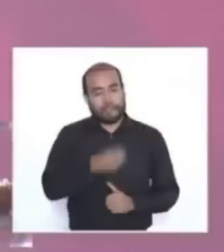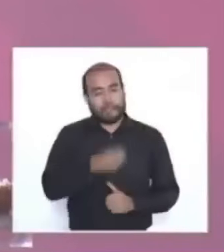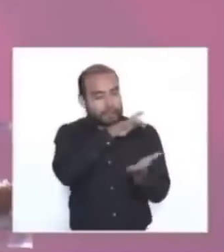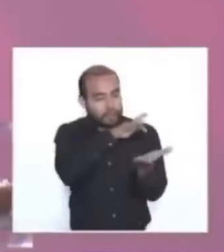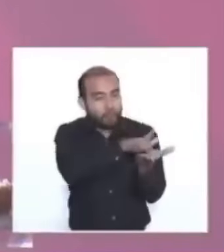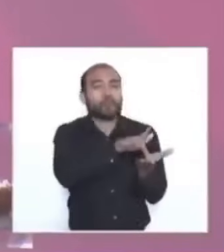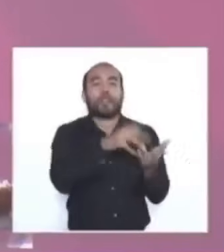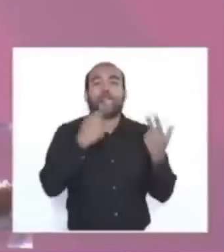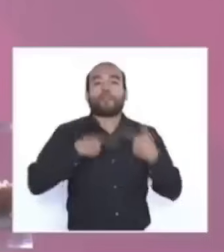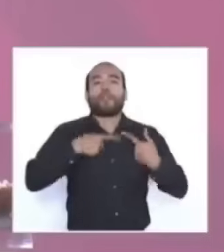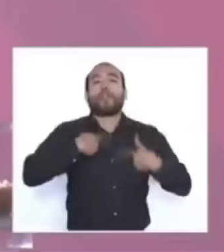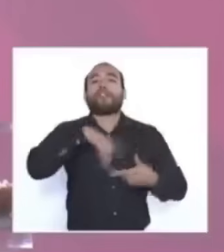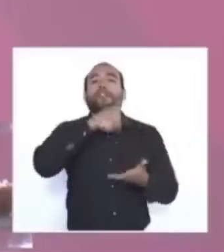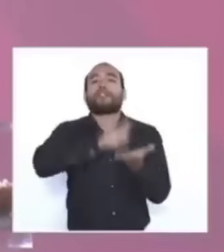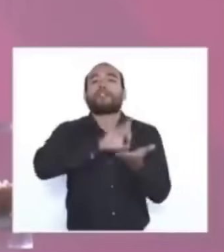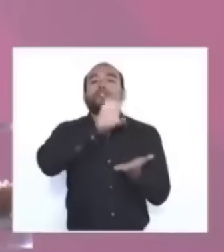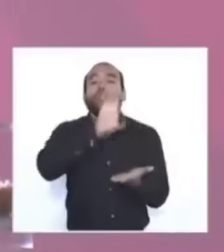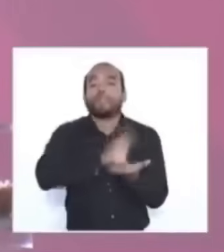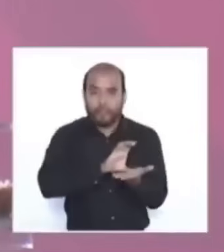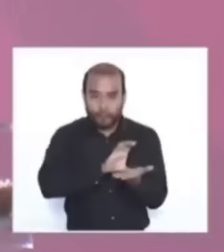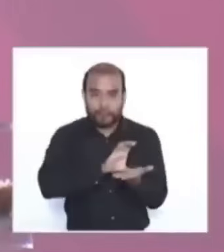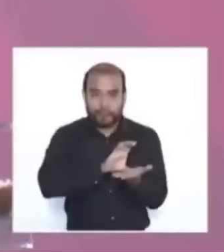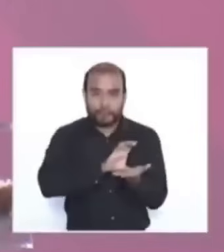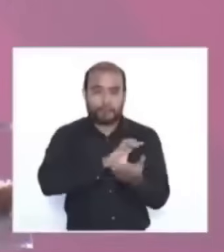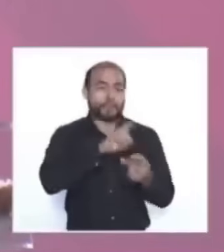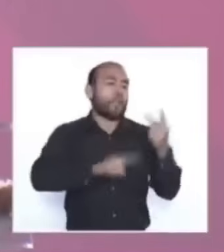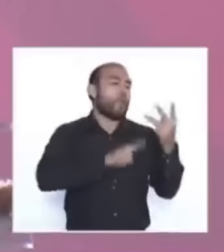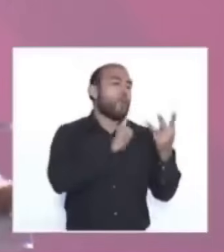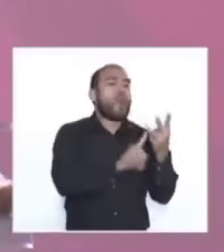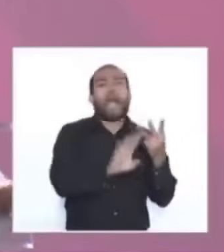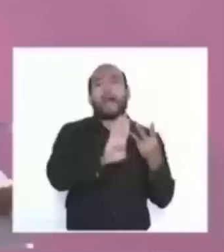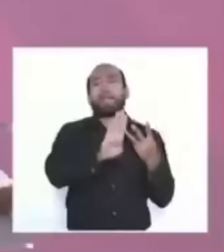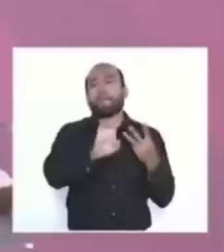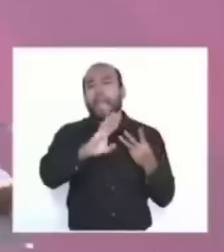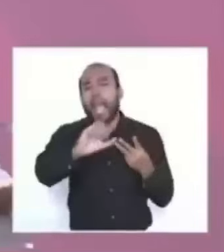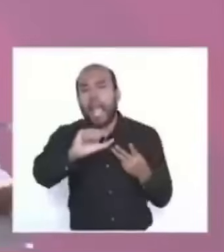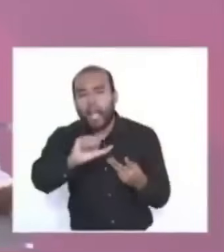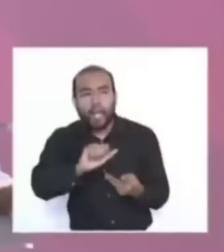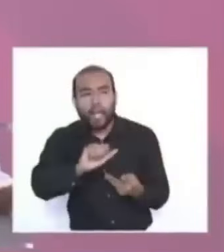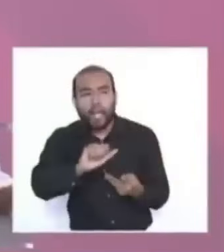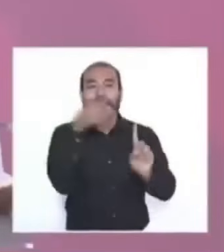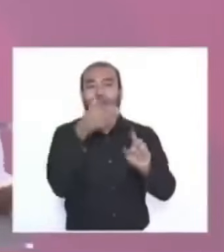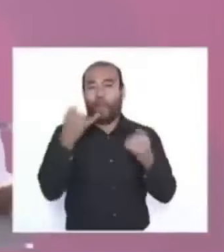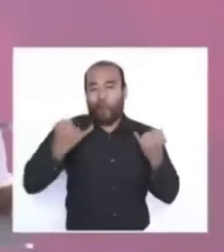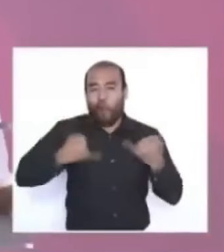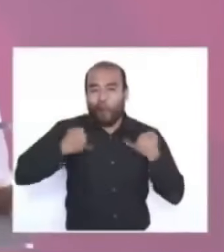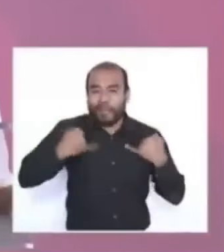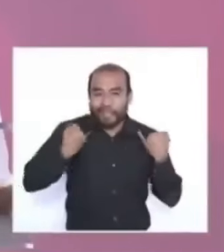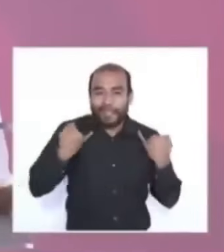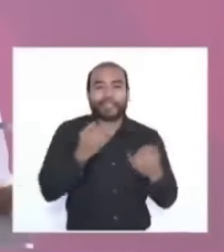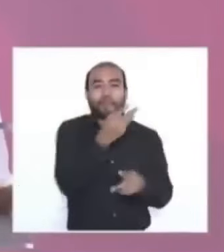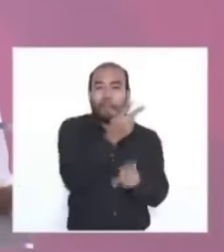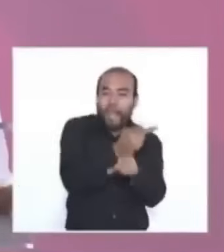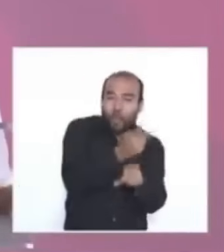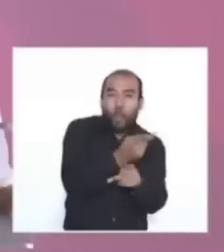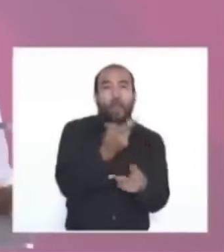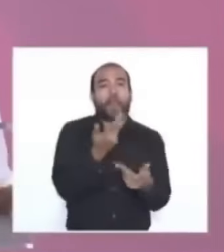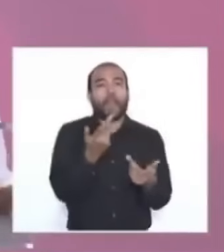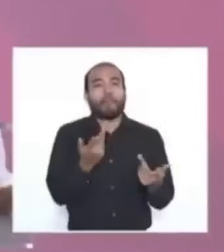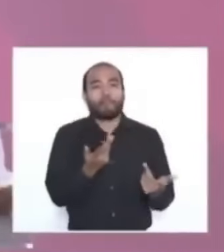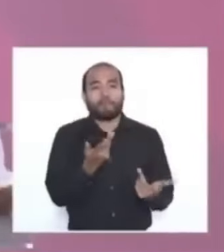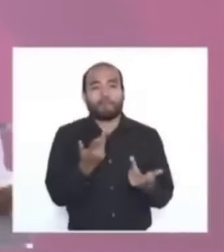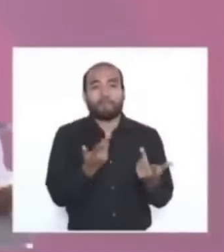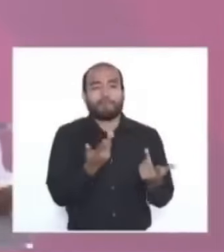con discapacidad, las becas de jóvenes de preparatoria. Vamos